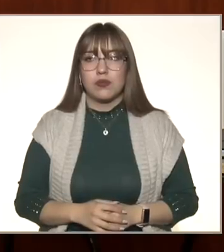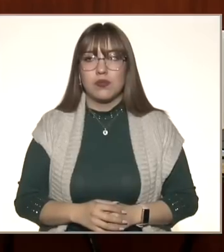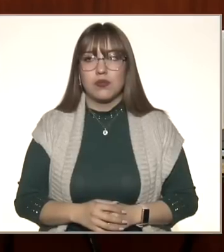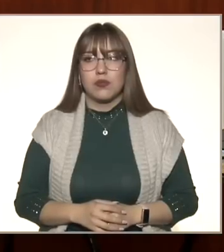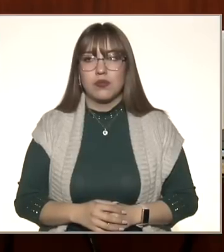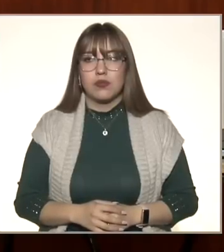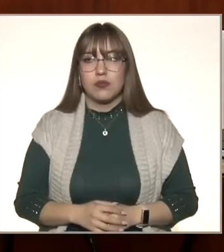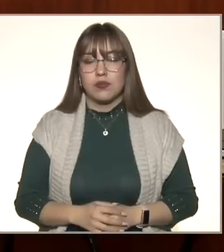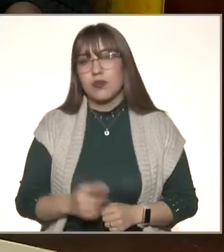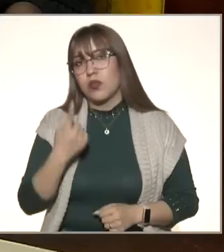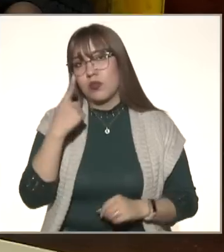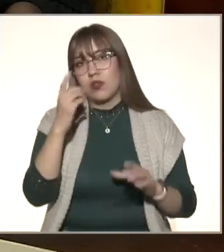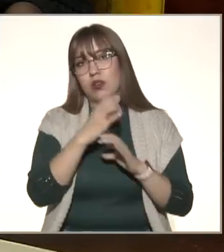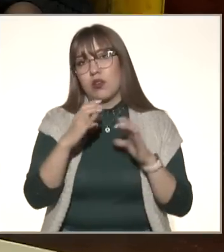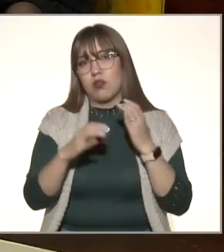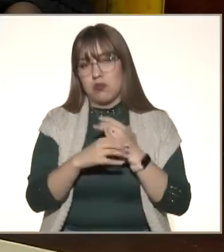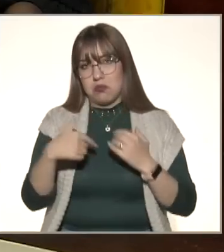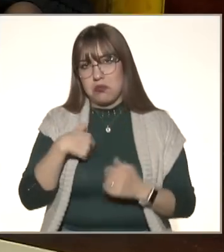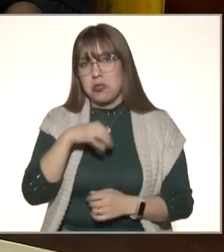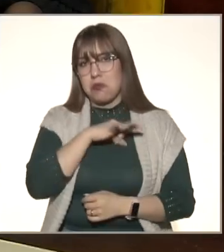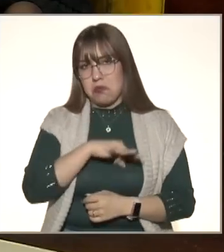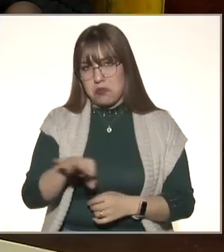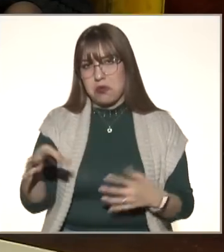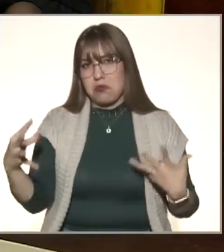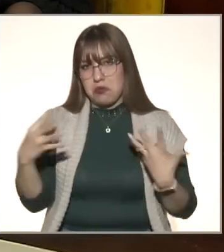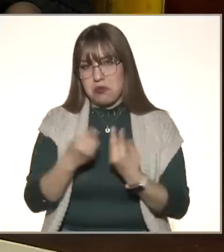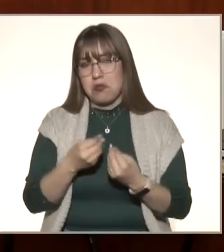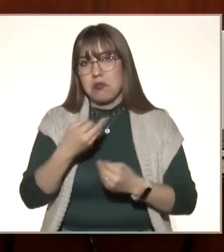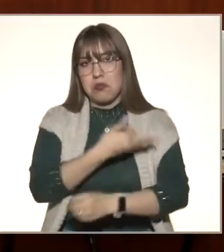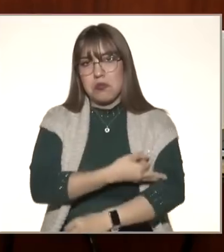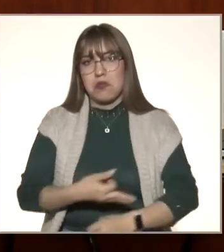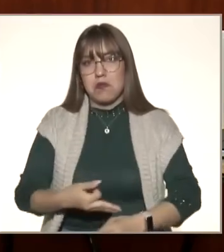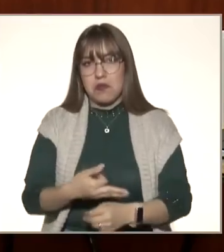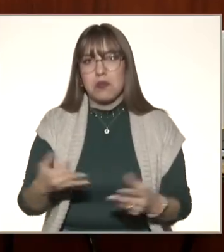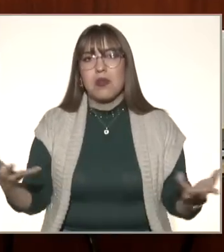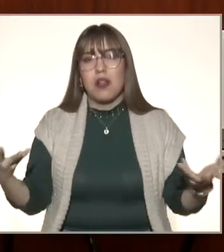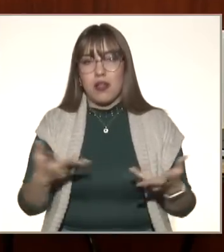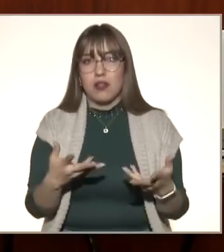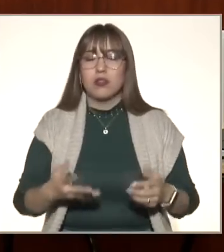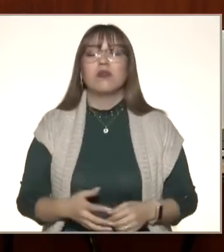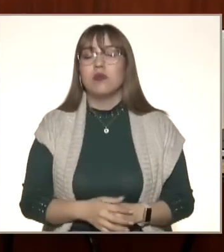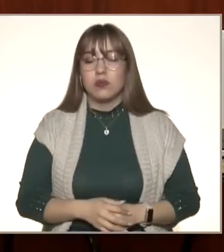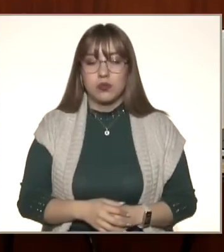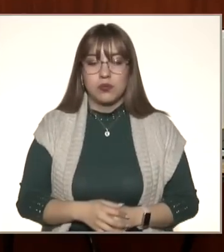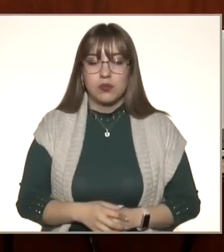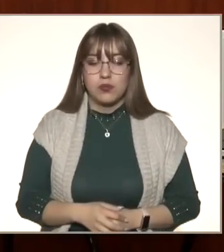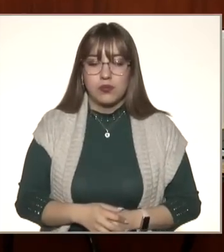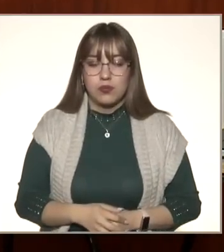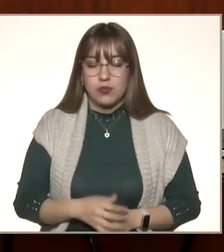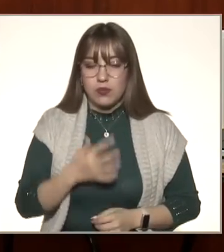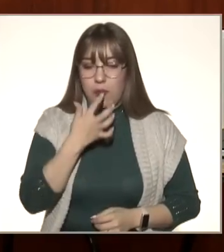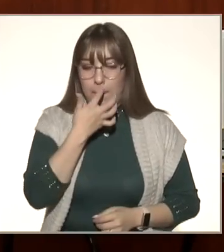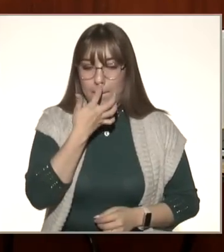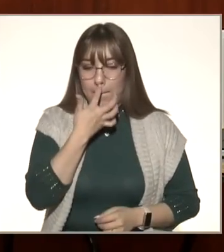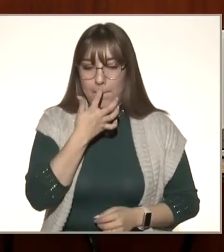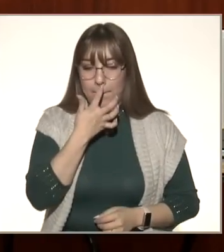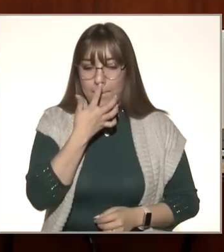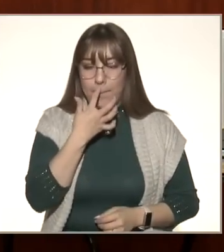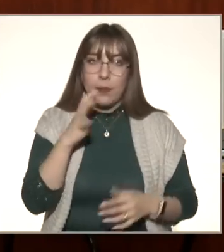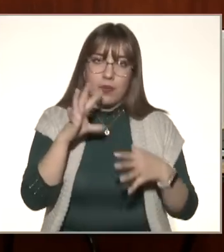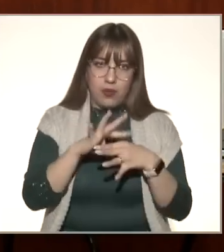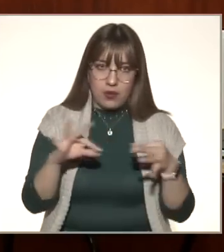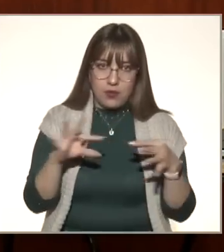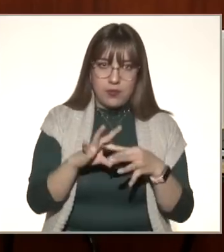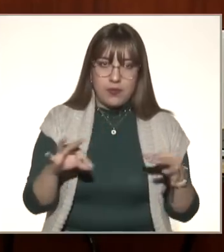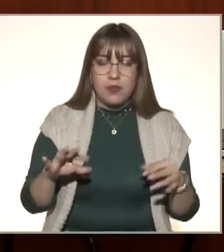puedo hacer con mi familia, que yo he hecho cuando hacemos las reuniones, es explicar, ¿no? Porque está uno, luego